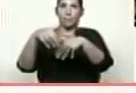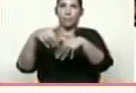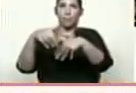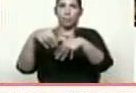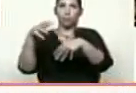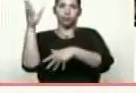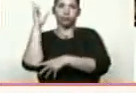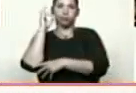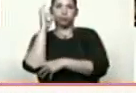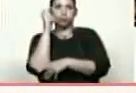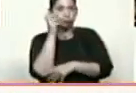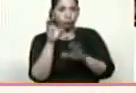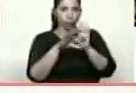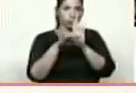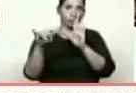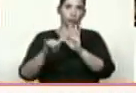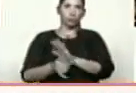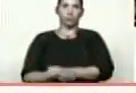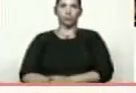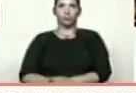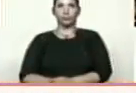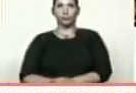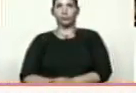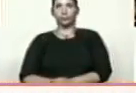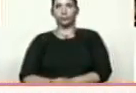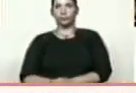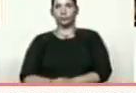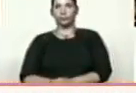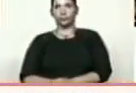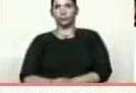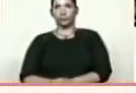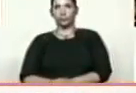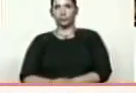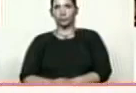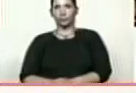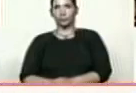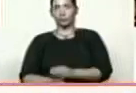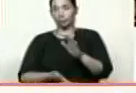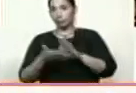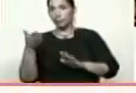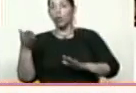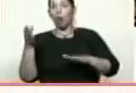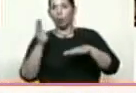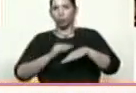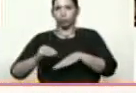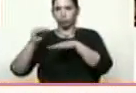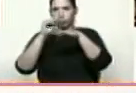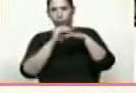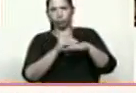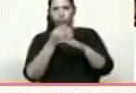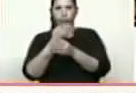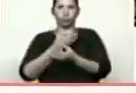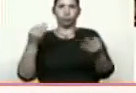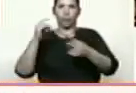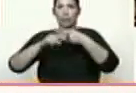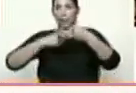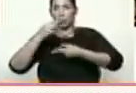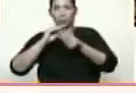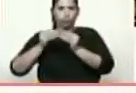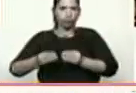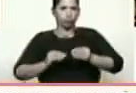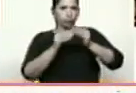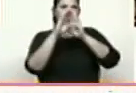por los constituyentes. De manera que fue una consulta extraordinaria. Y después que elaboramos la